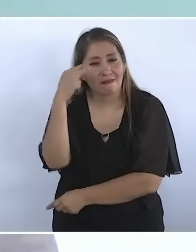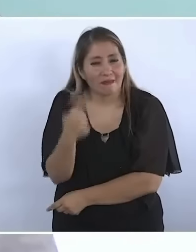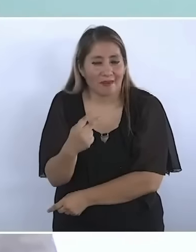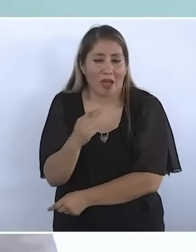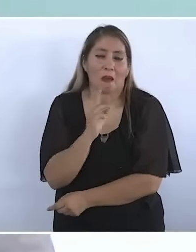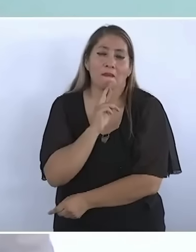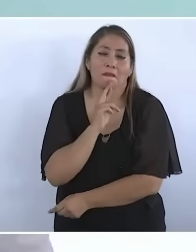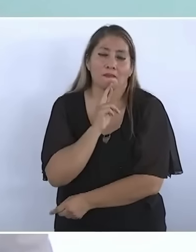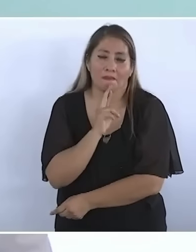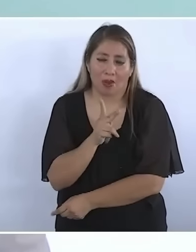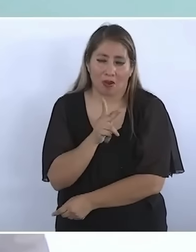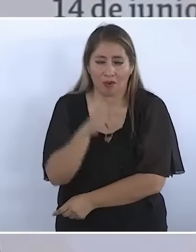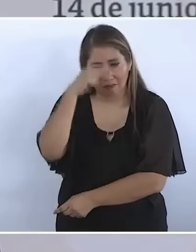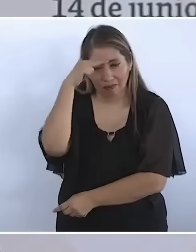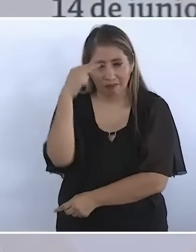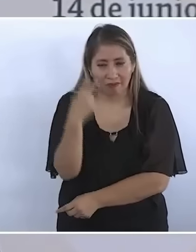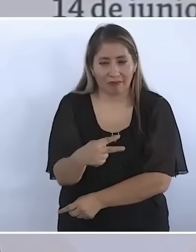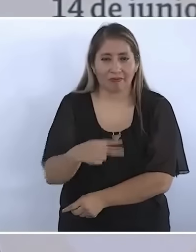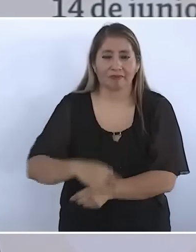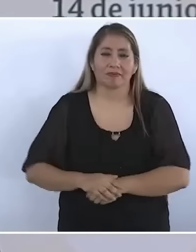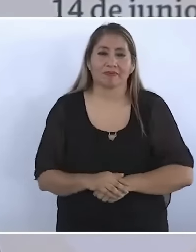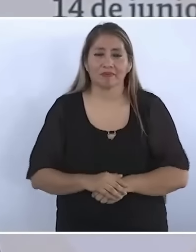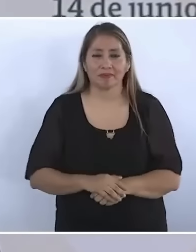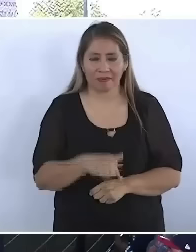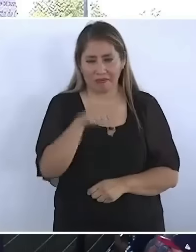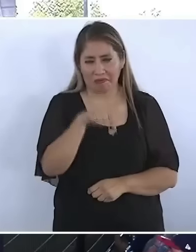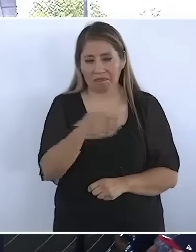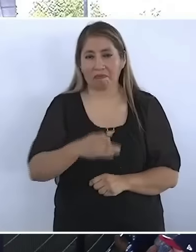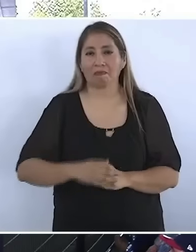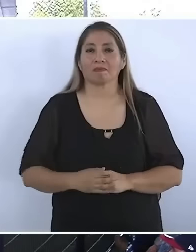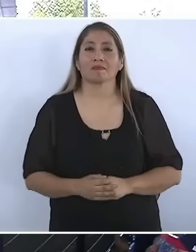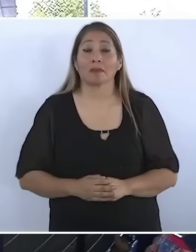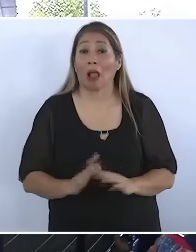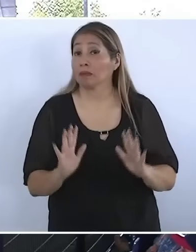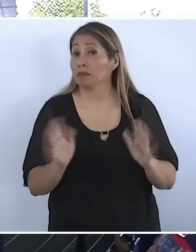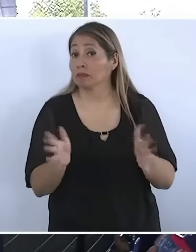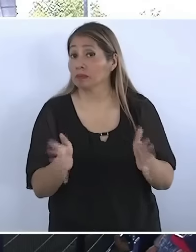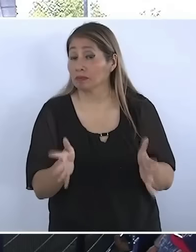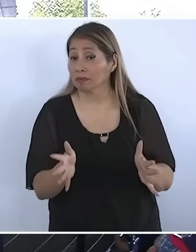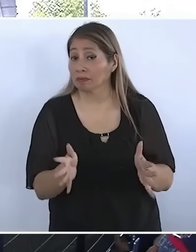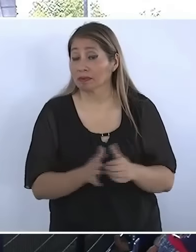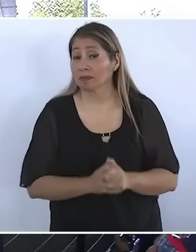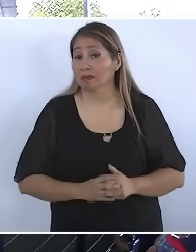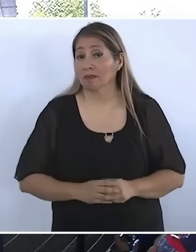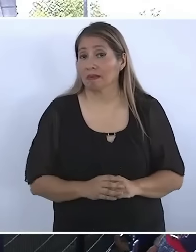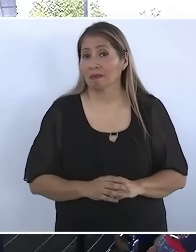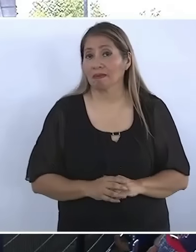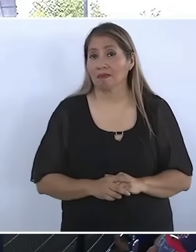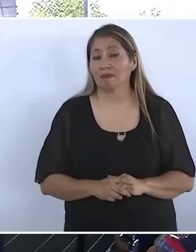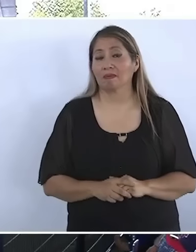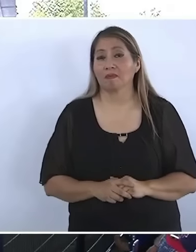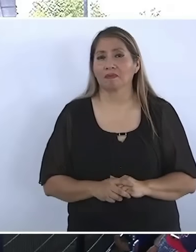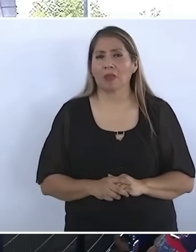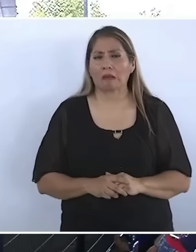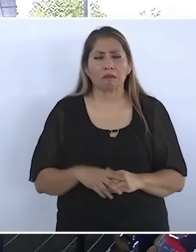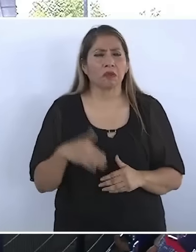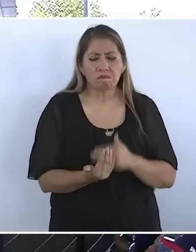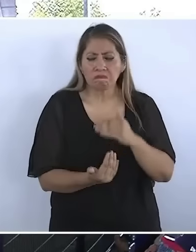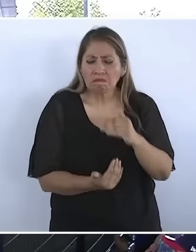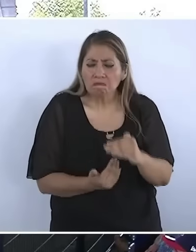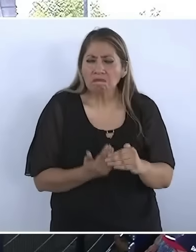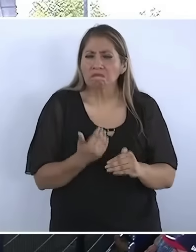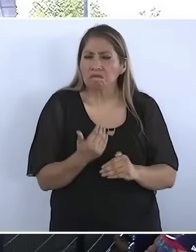le pudo pasar a México en este tiempo. Ya se ha logrado